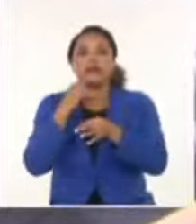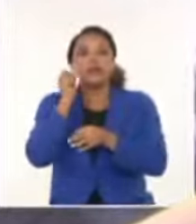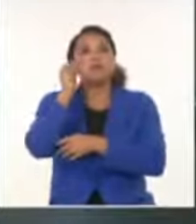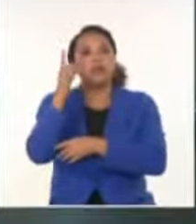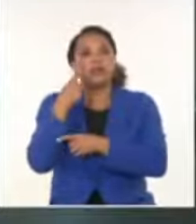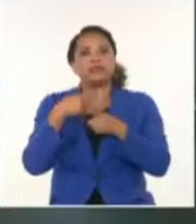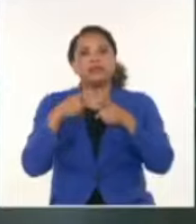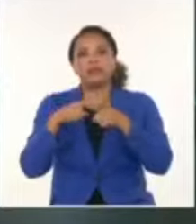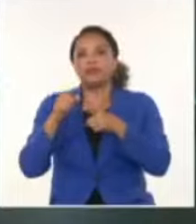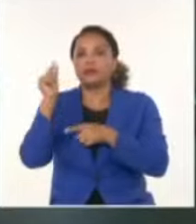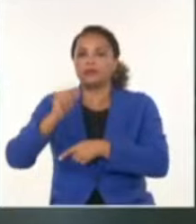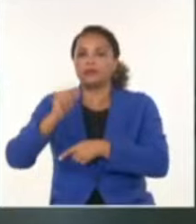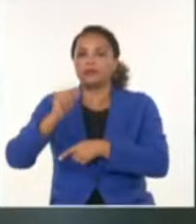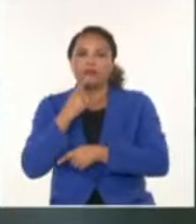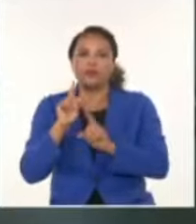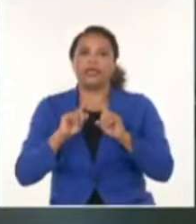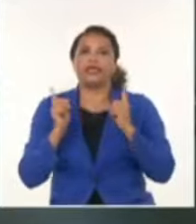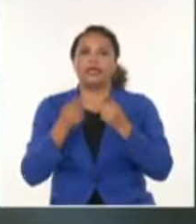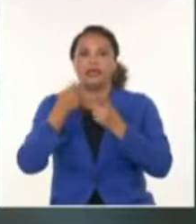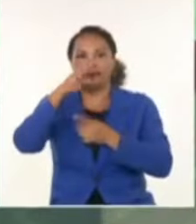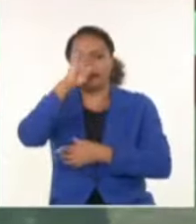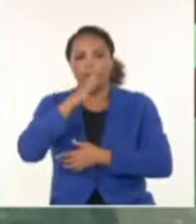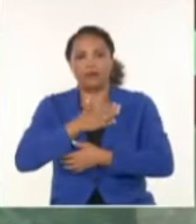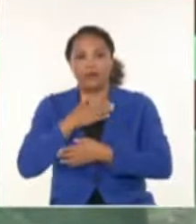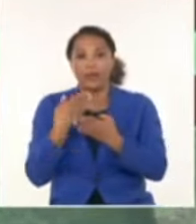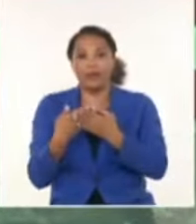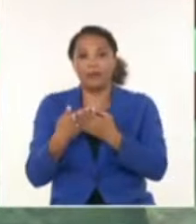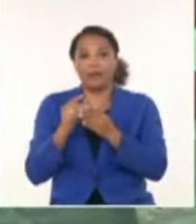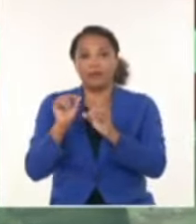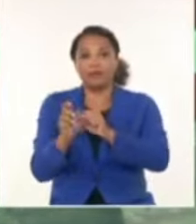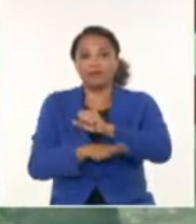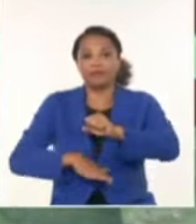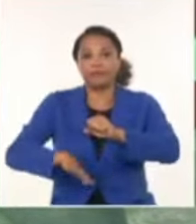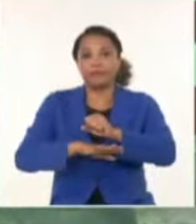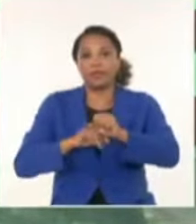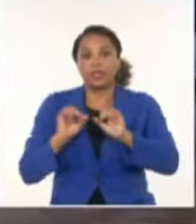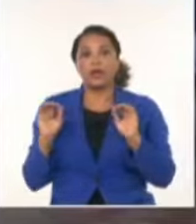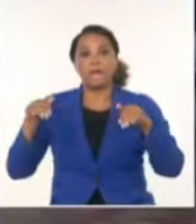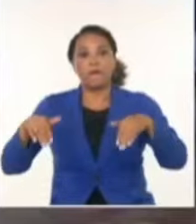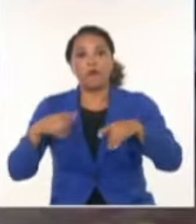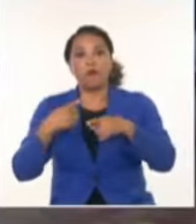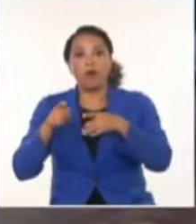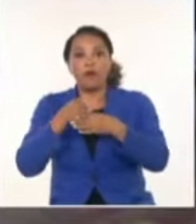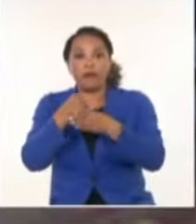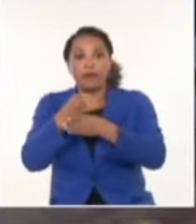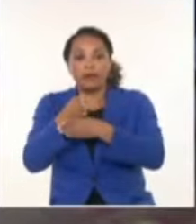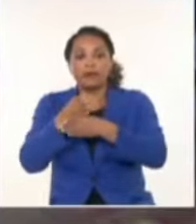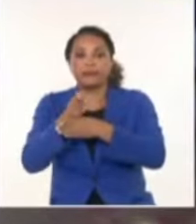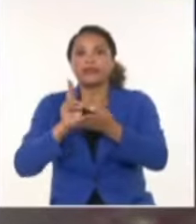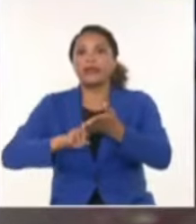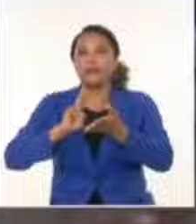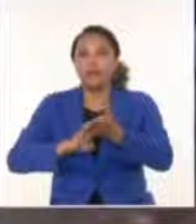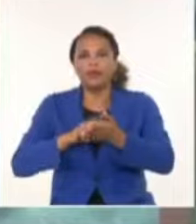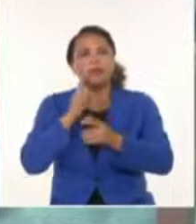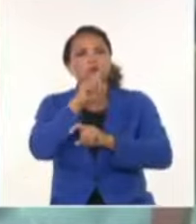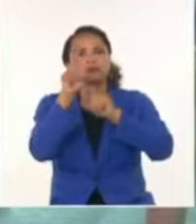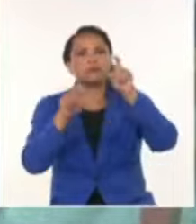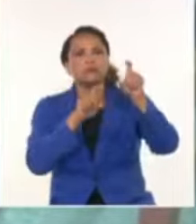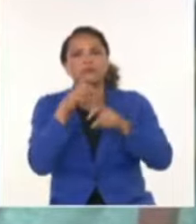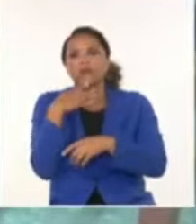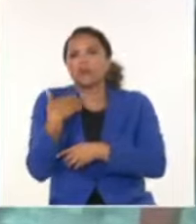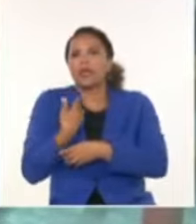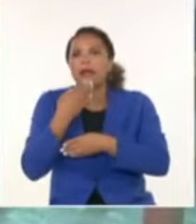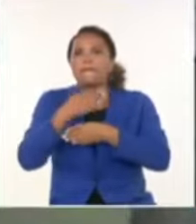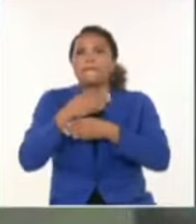a generalizar en el país en la unidad empresarial de base muebles ldes el miembro del buró político se interesó por las medidas